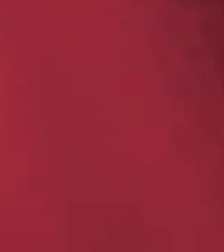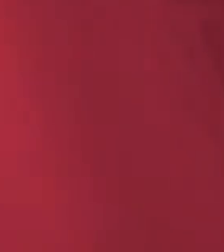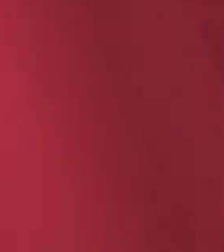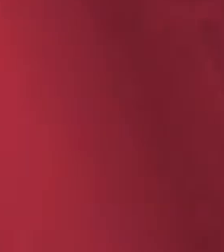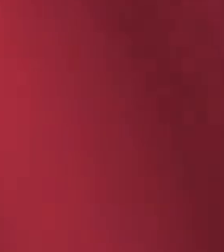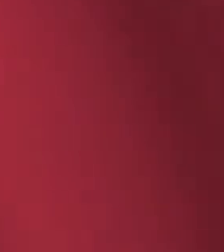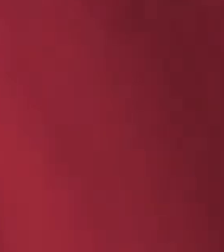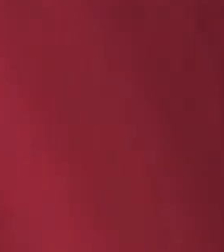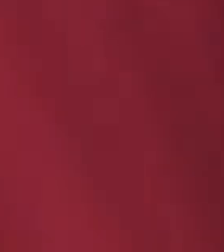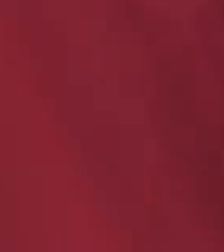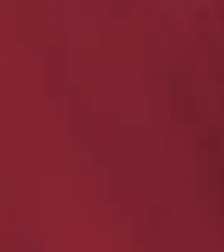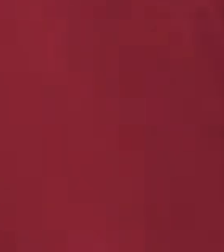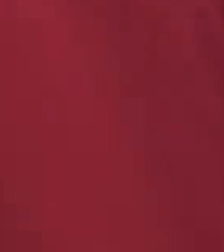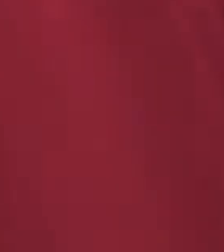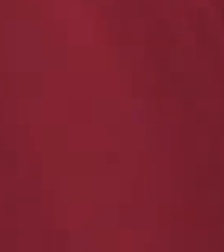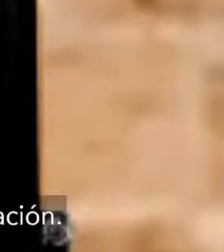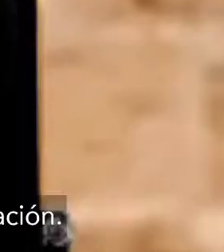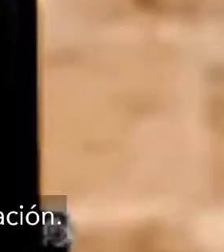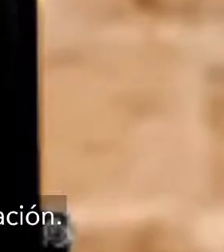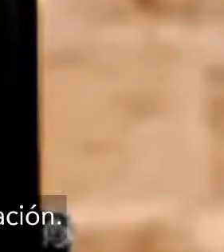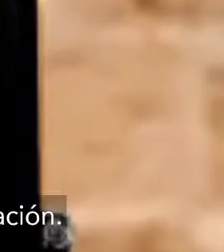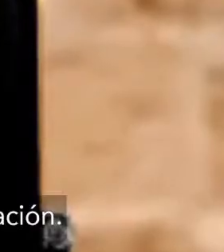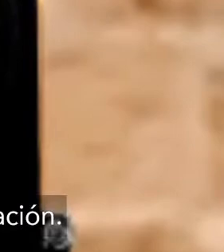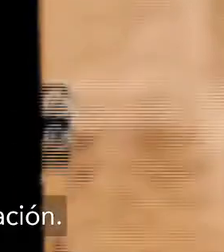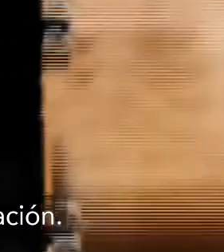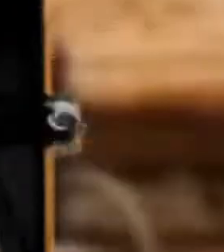Gobierno de México.